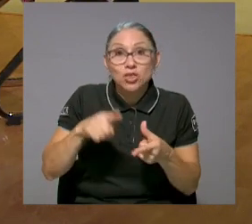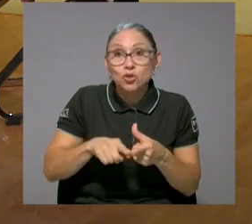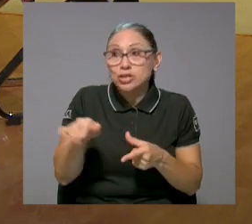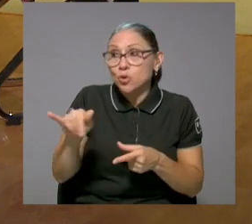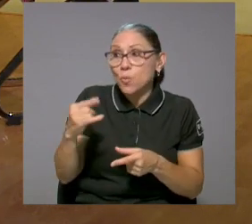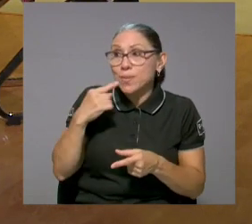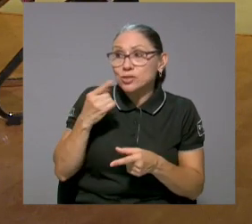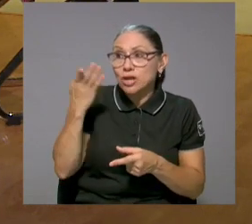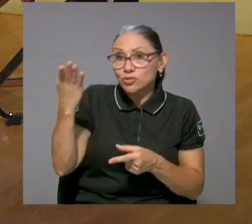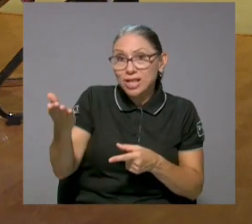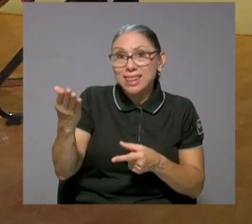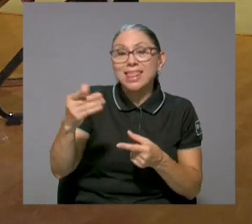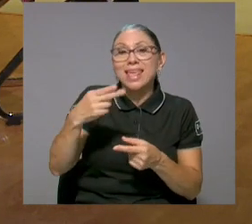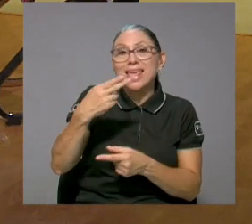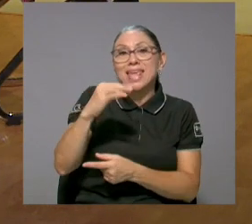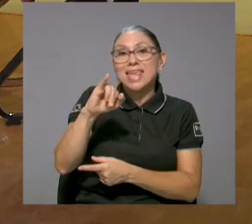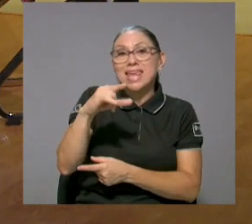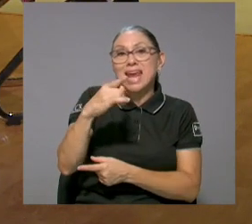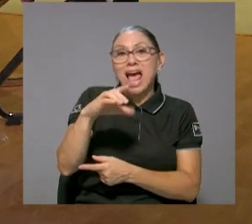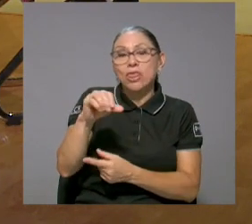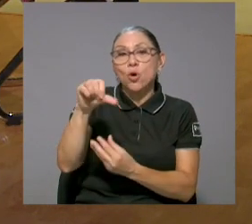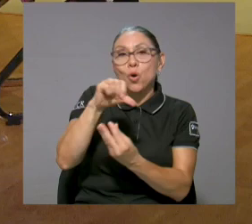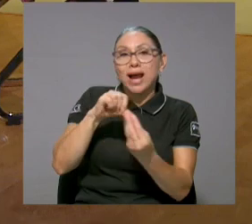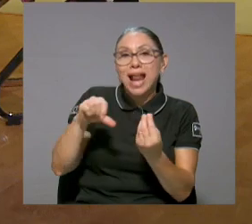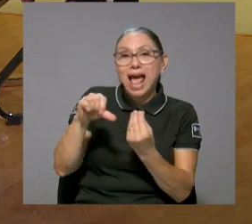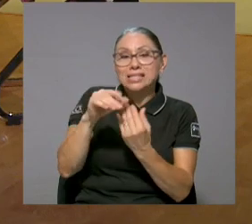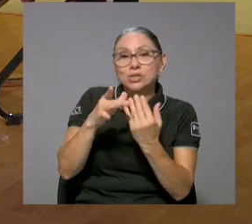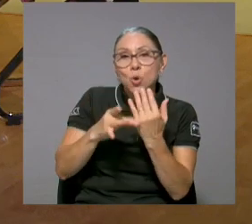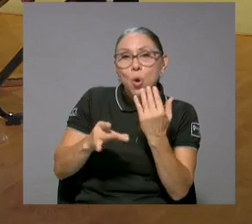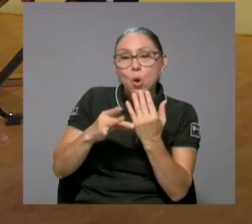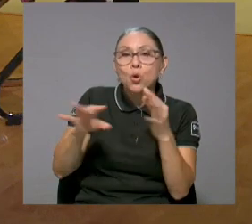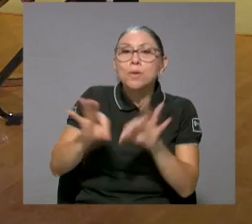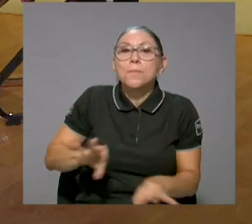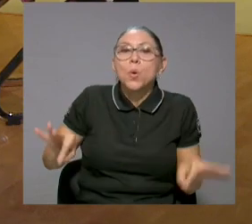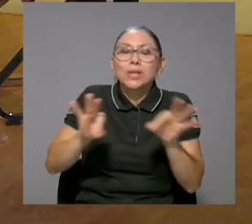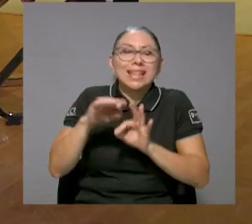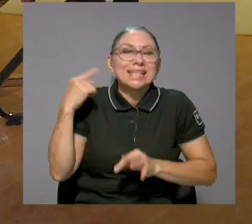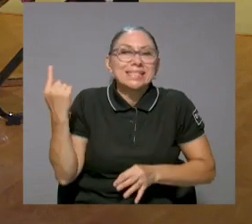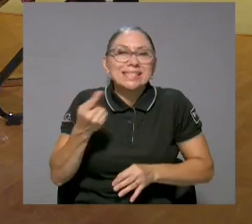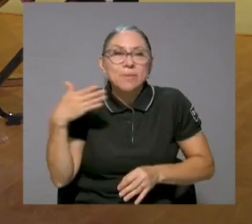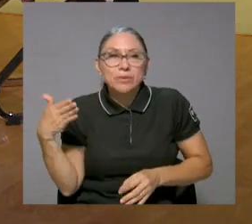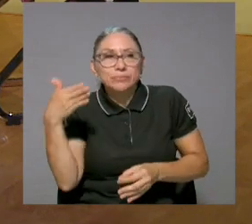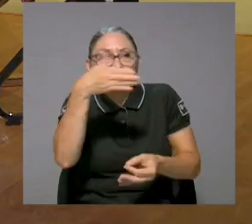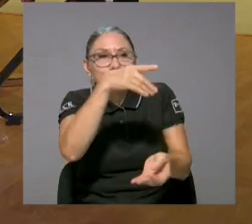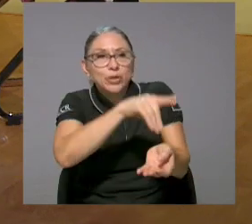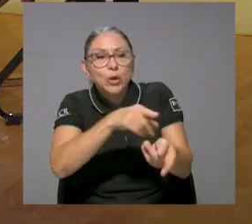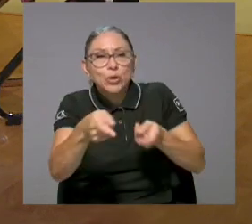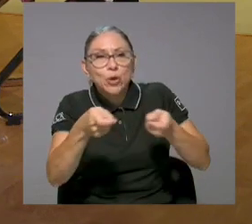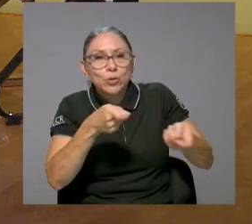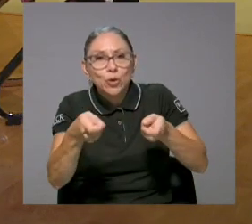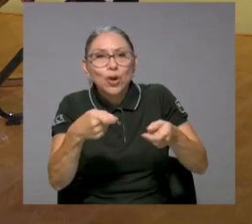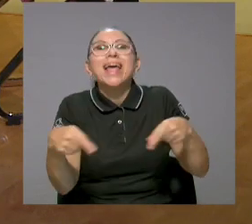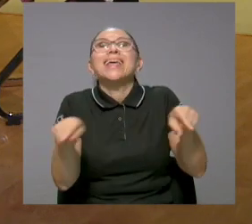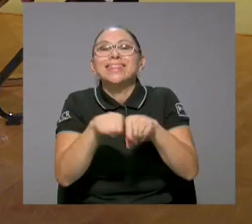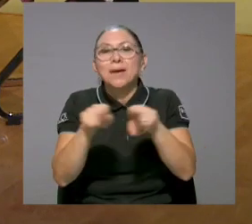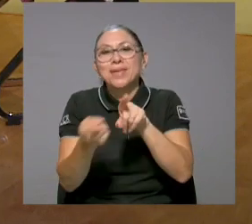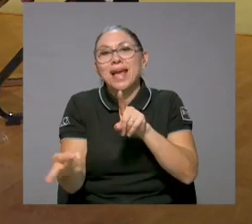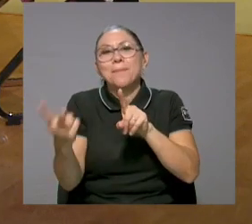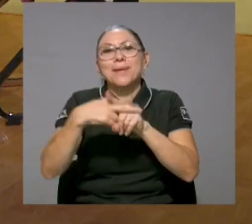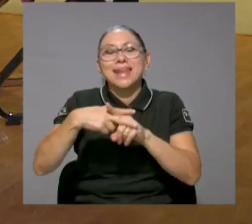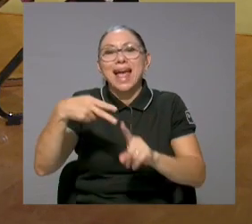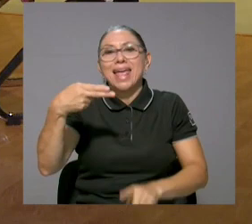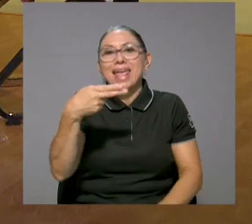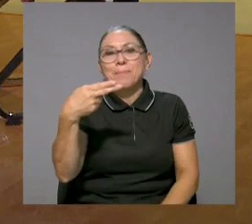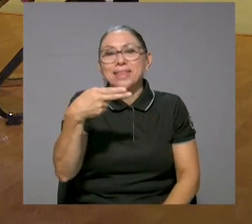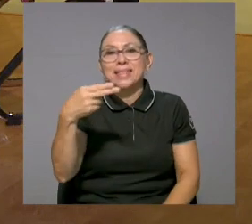menciona, pues lo importante es siempre estar en control, y cuando digo control, también aplica para la hepatitis A, que es hacernos exámenes